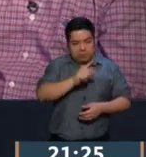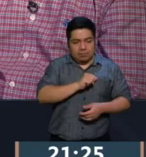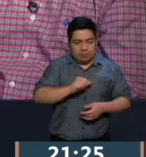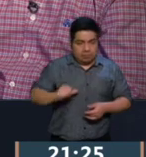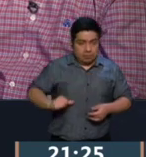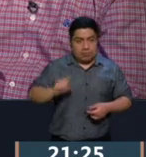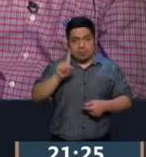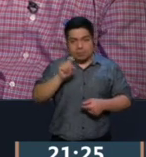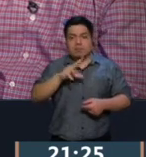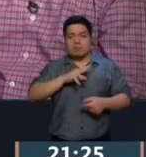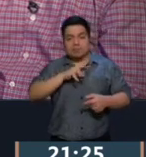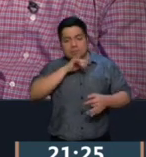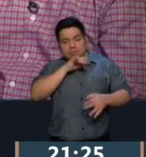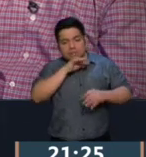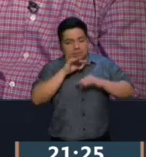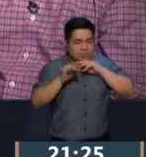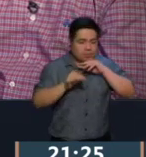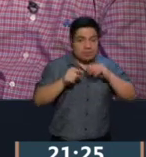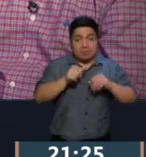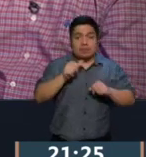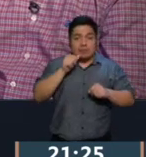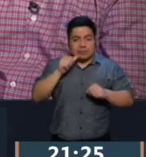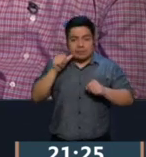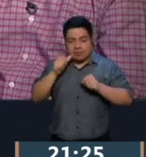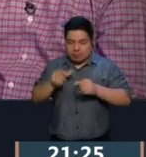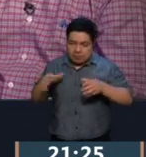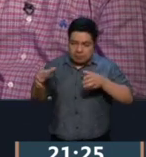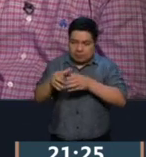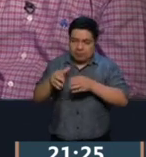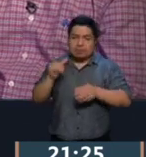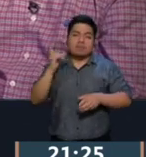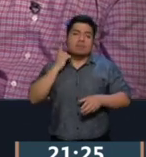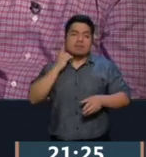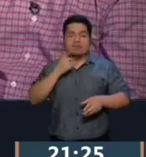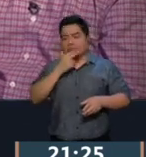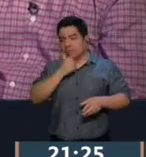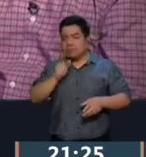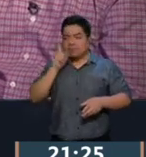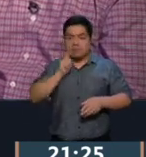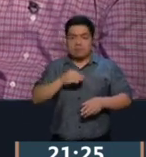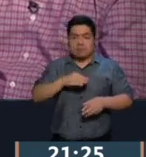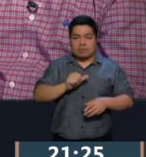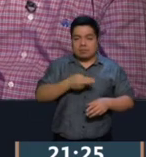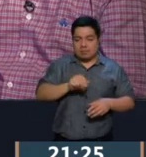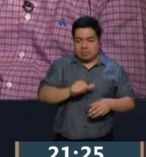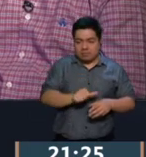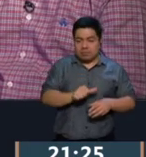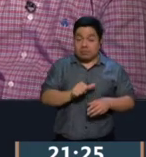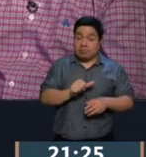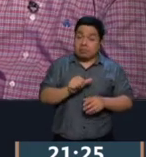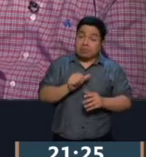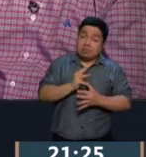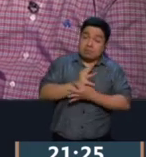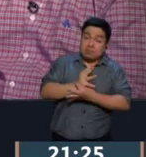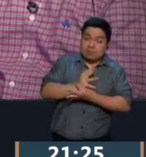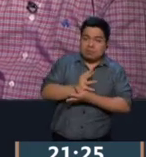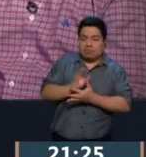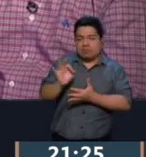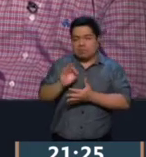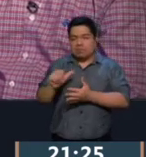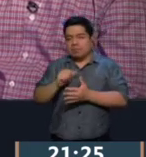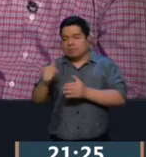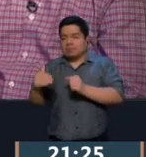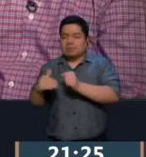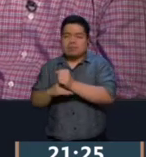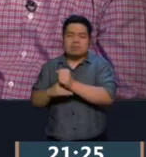contaminada. Ayer en el Congreso de la ciudad, un par de diputados de Morena insinuaron sabotaje, que por estar en